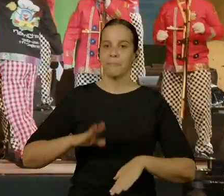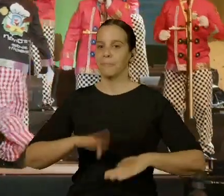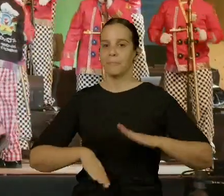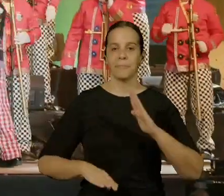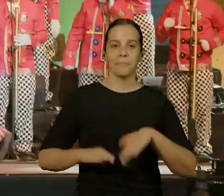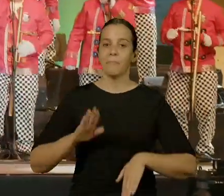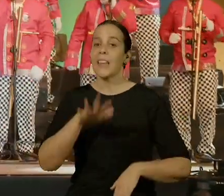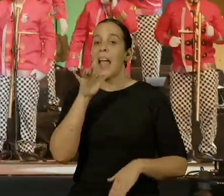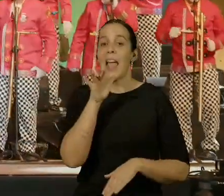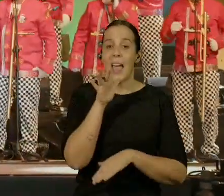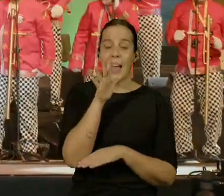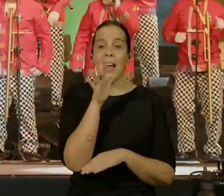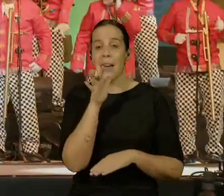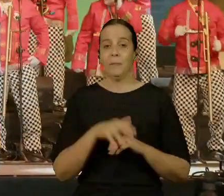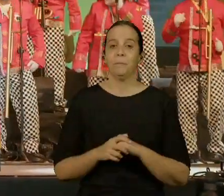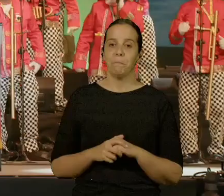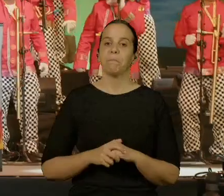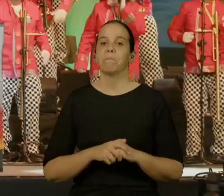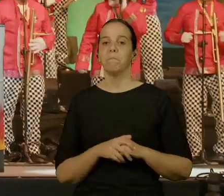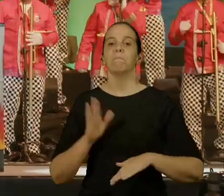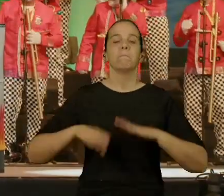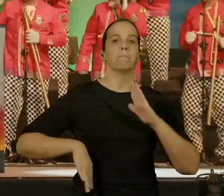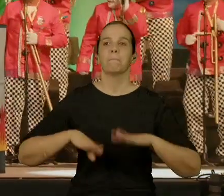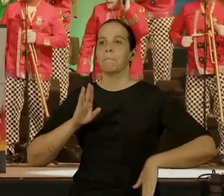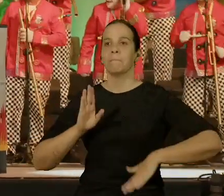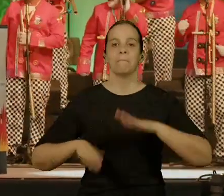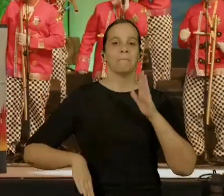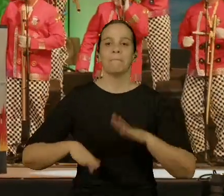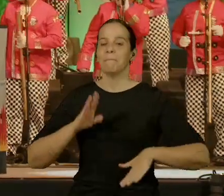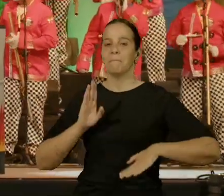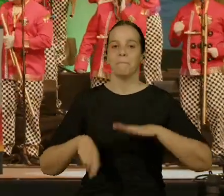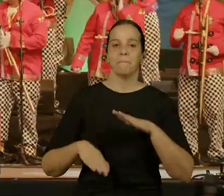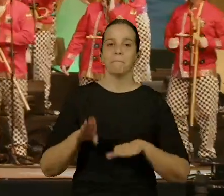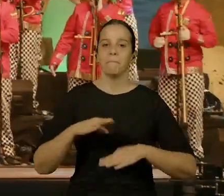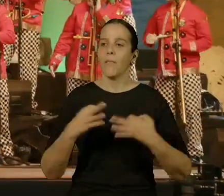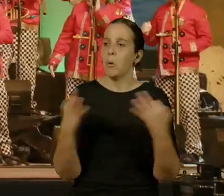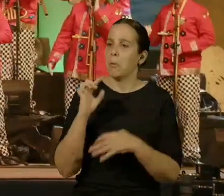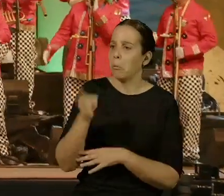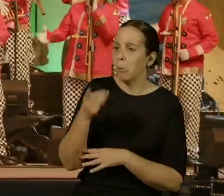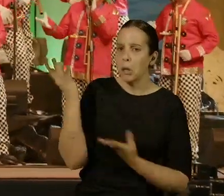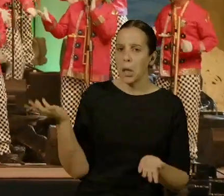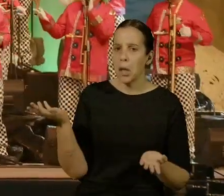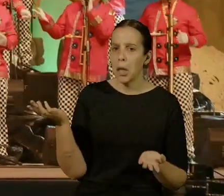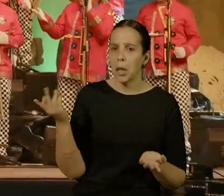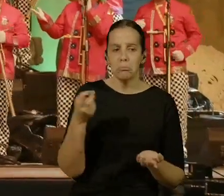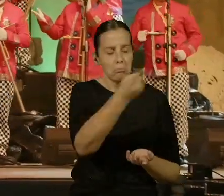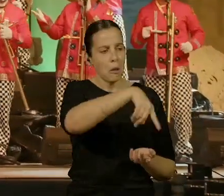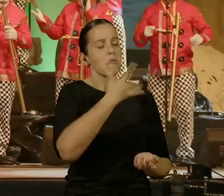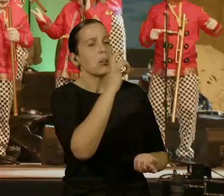acabar. Y ahora sí, ¿eh? ¿Qué pasó, director? ¿Quiénes son estos?